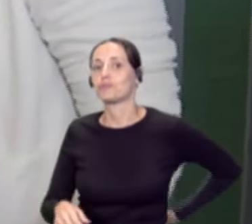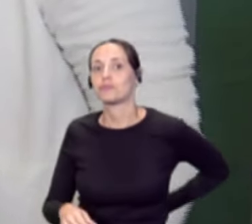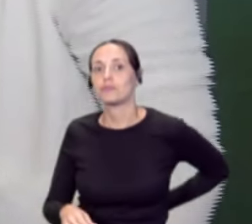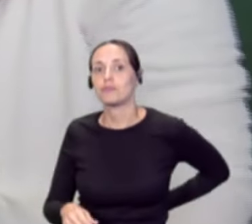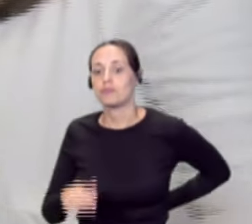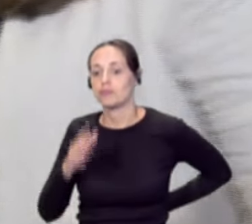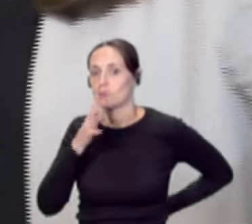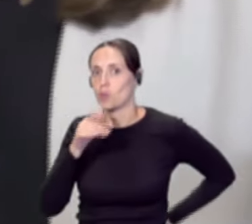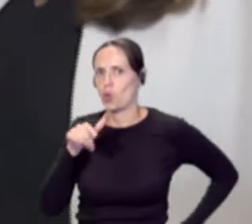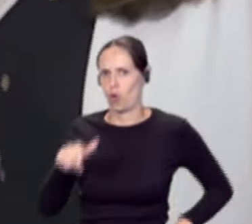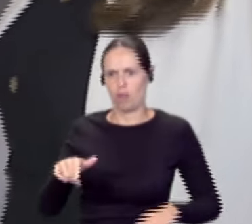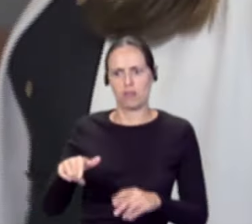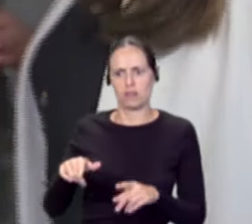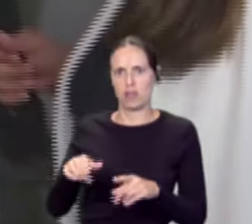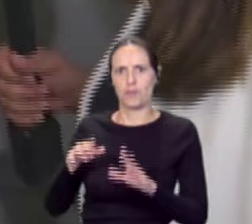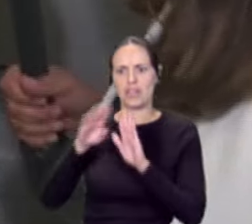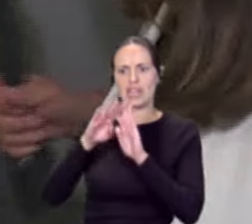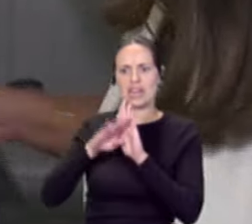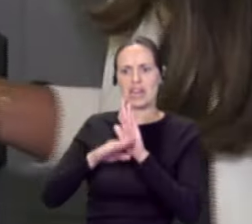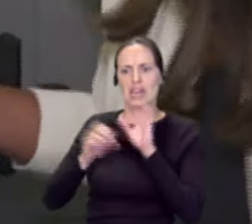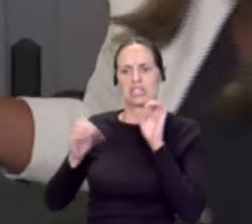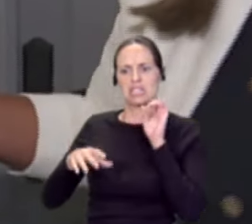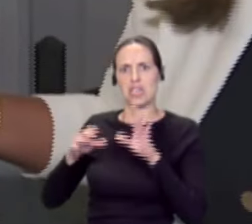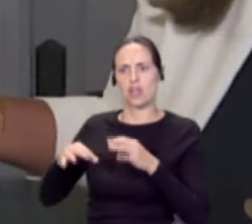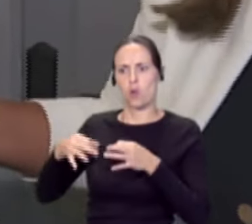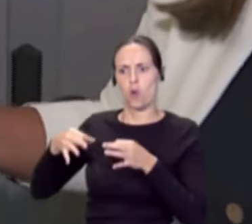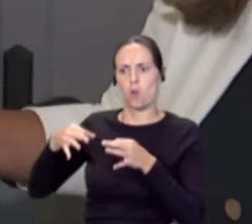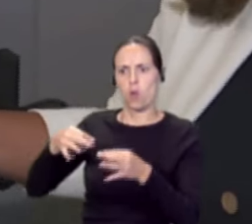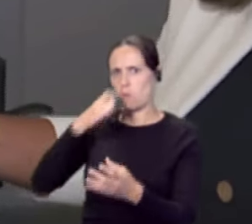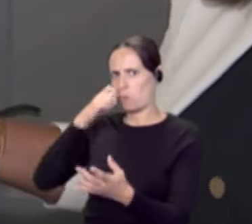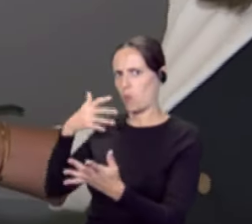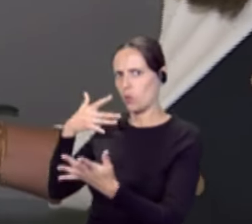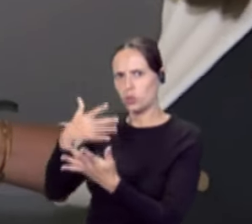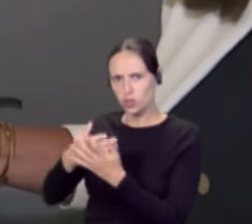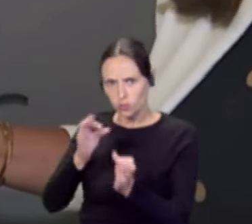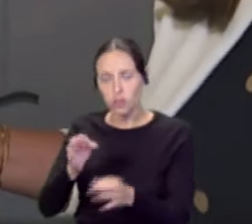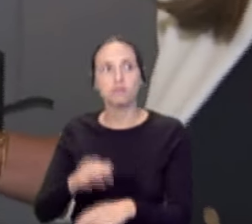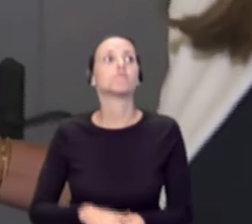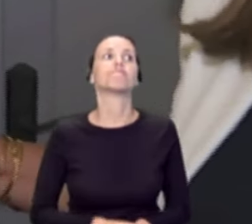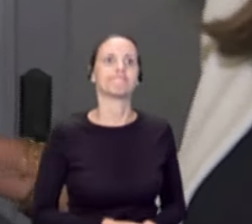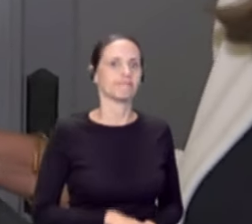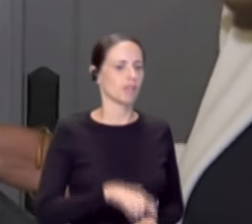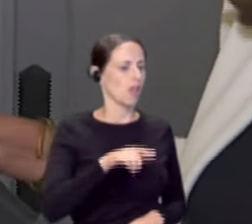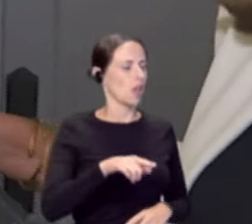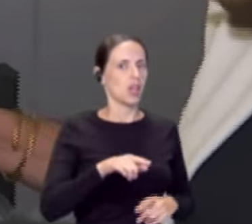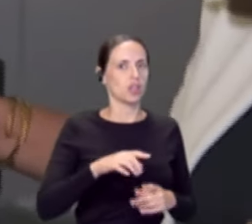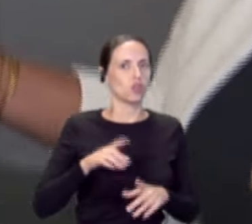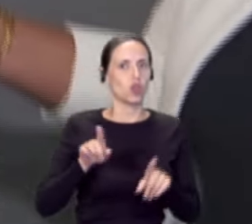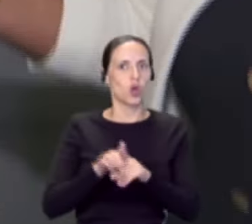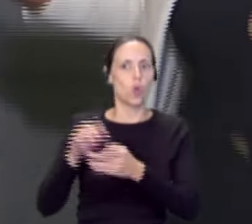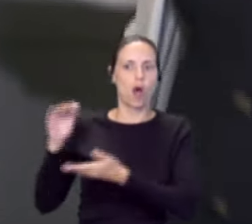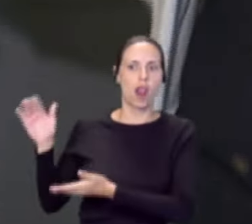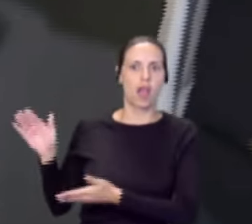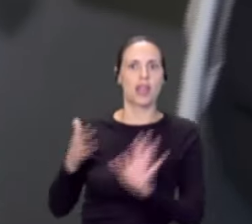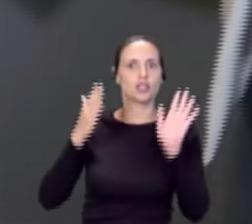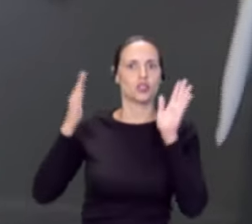se ha mantenido inalterable durante años. Es un plato que nunca cambia, de generación en generación, de